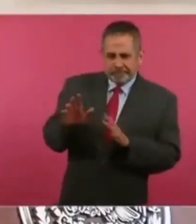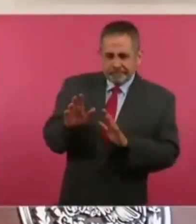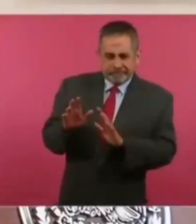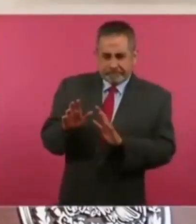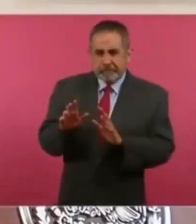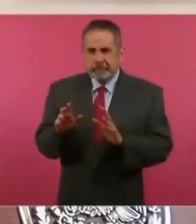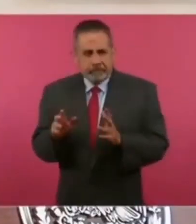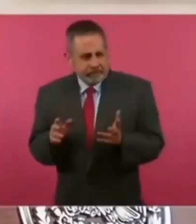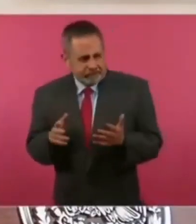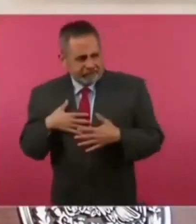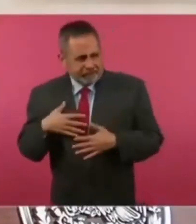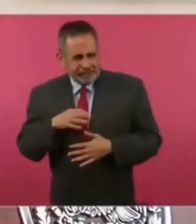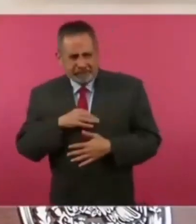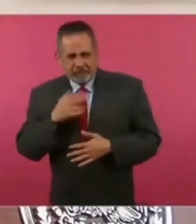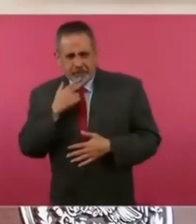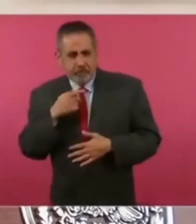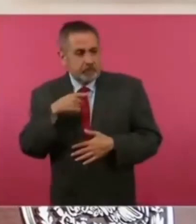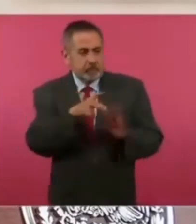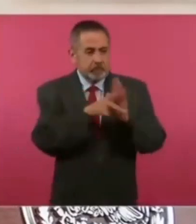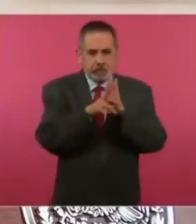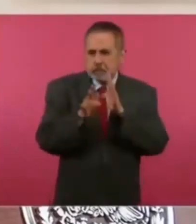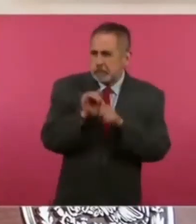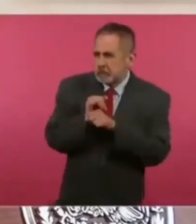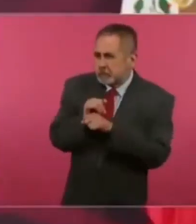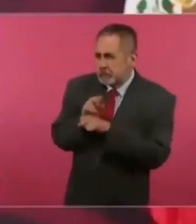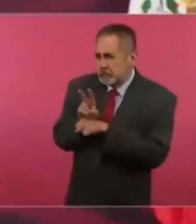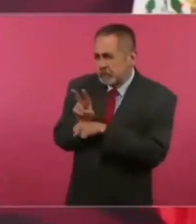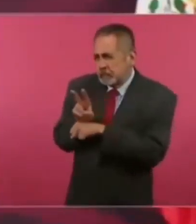Están los del Reforma, ¿no?